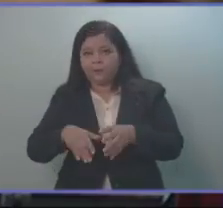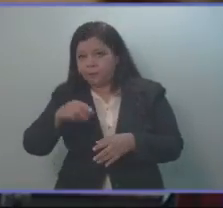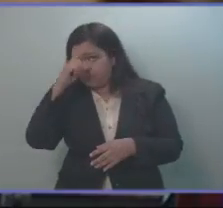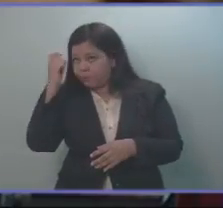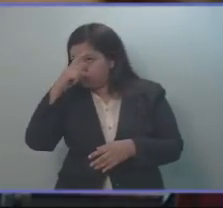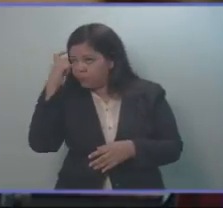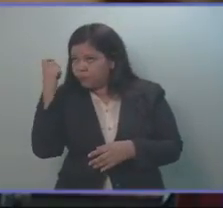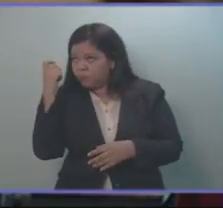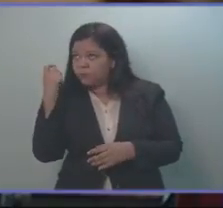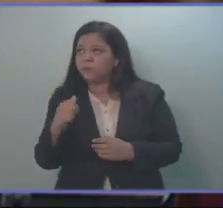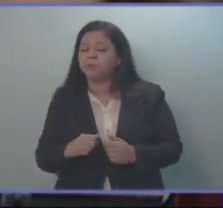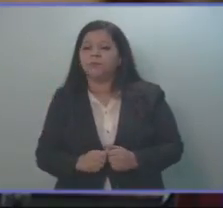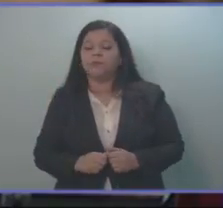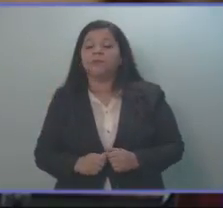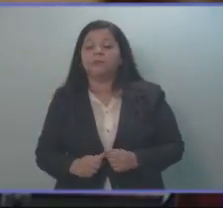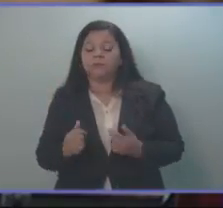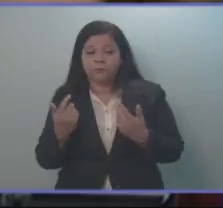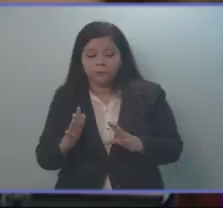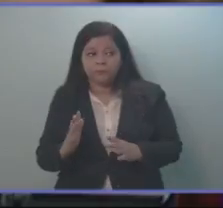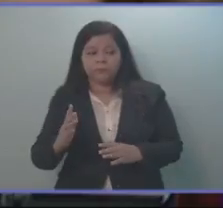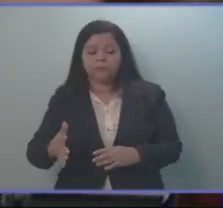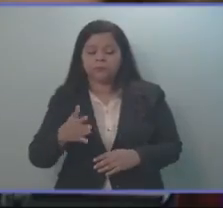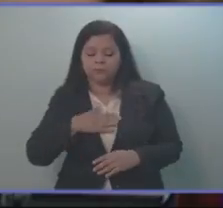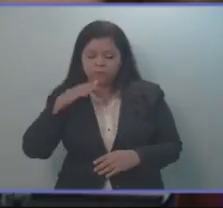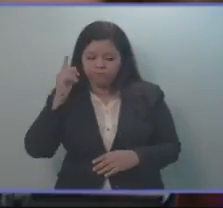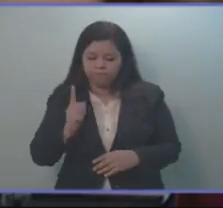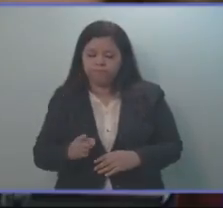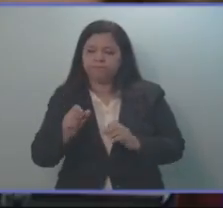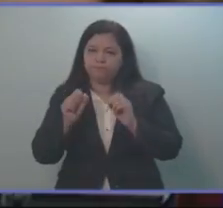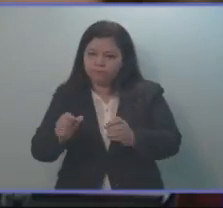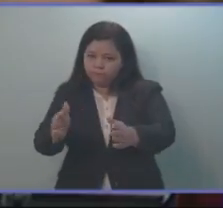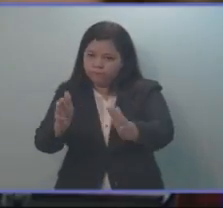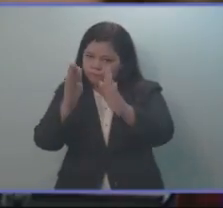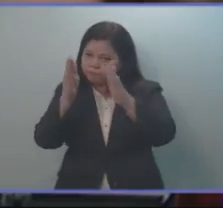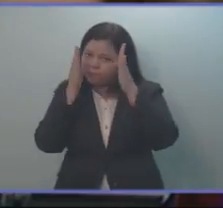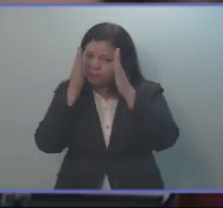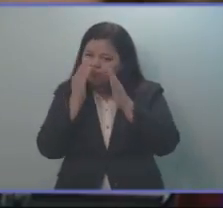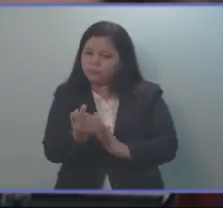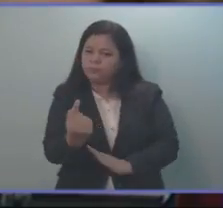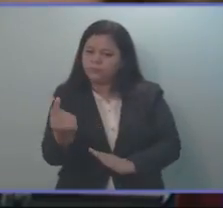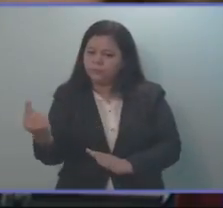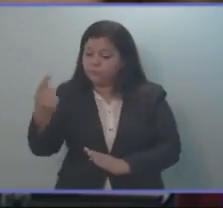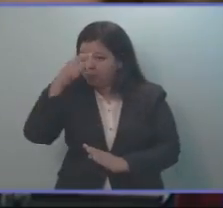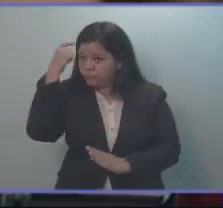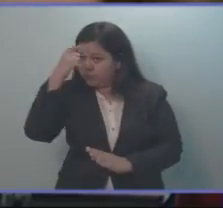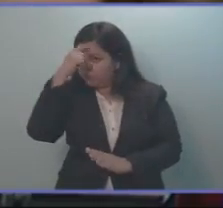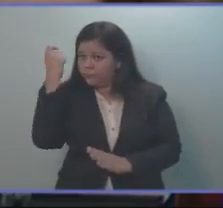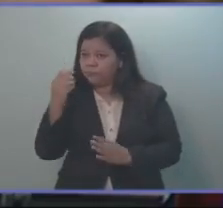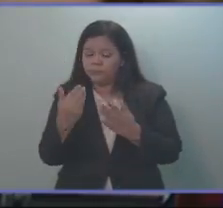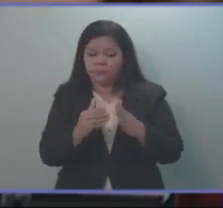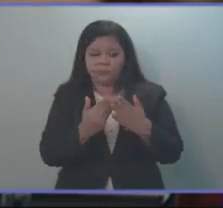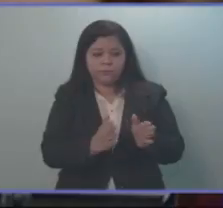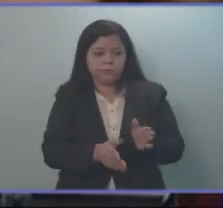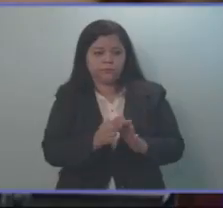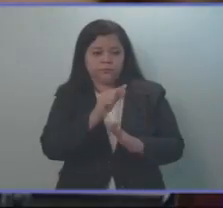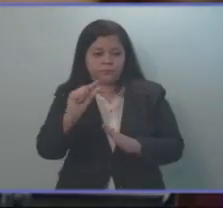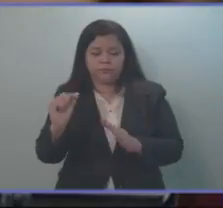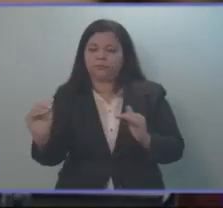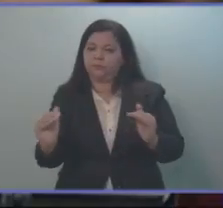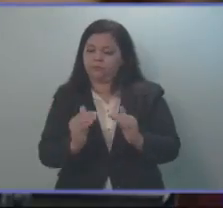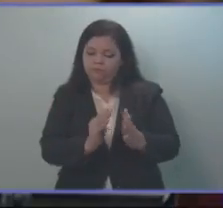y Previsión Social está obligada a escuchar a los trabajadores y a las diferentes